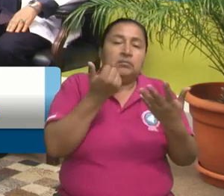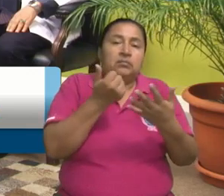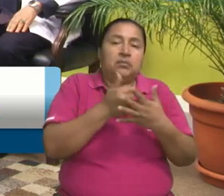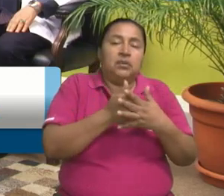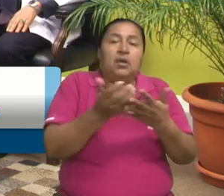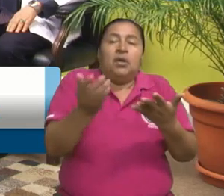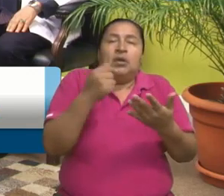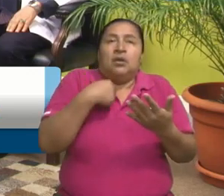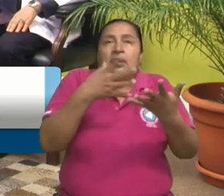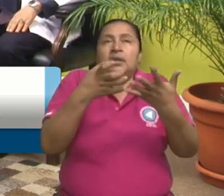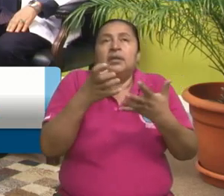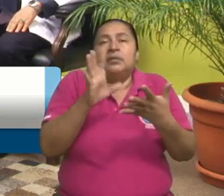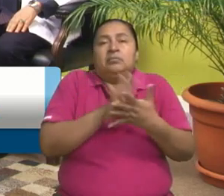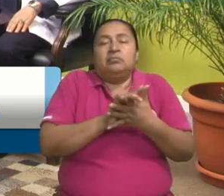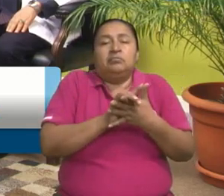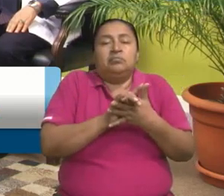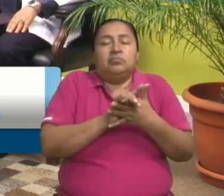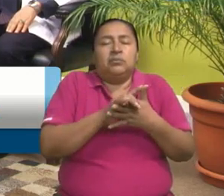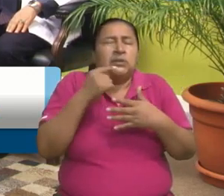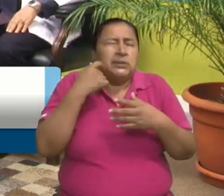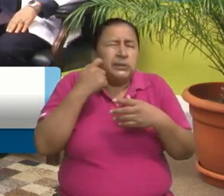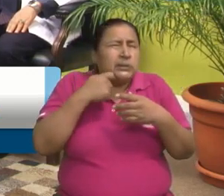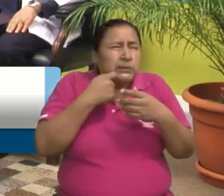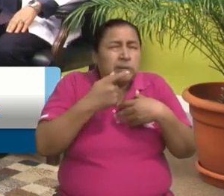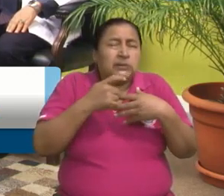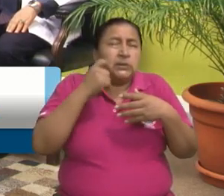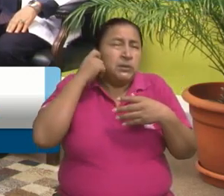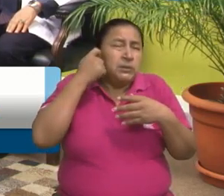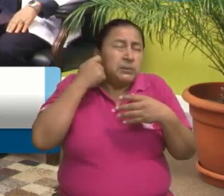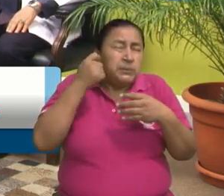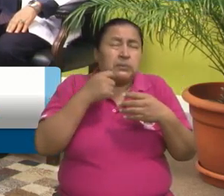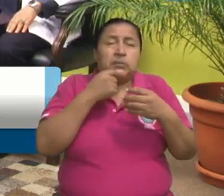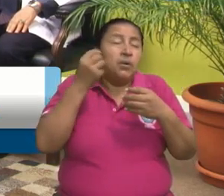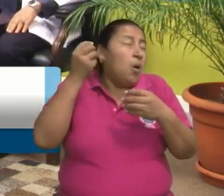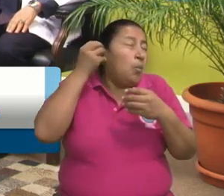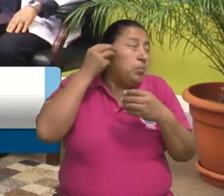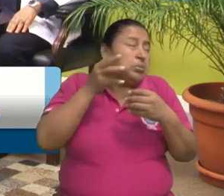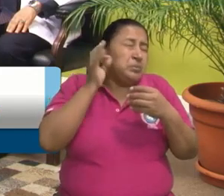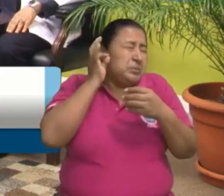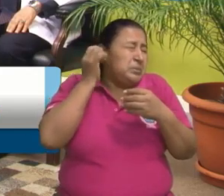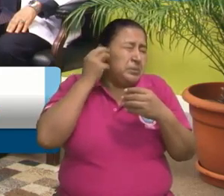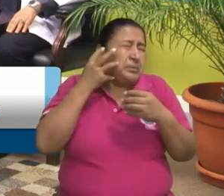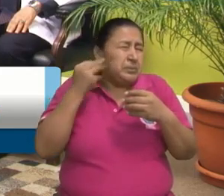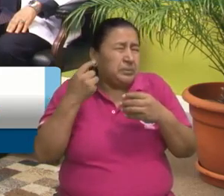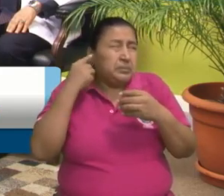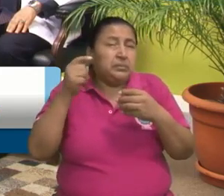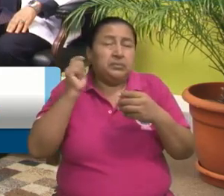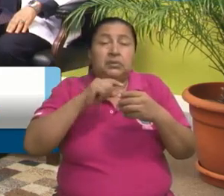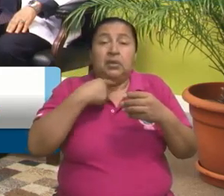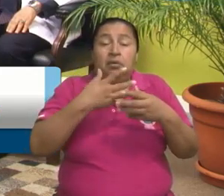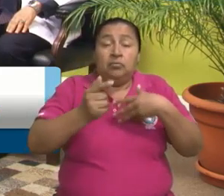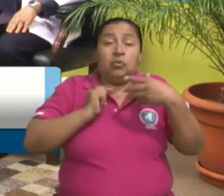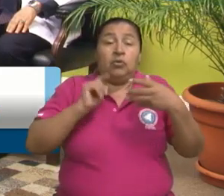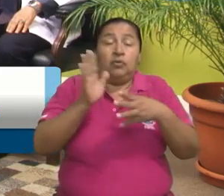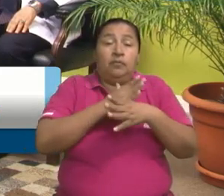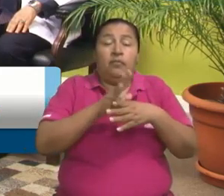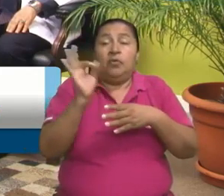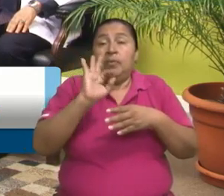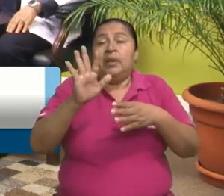querer sacar sacar ese objeto que se introduce en el oído este con medios no